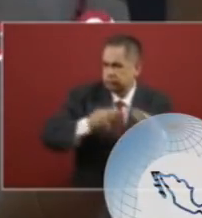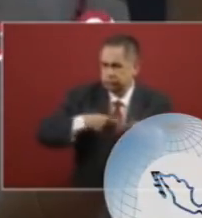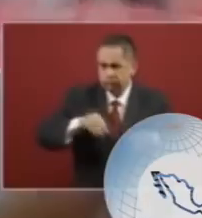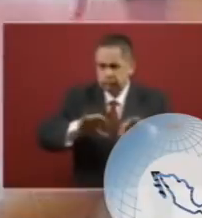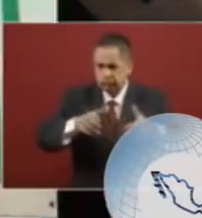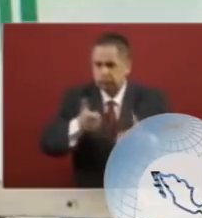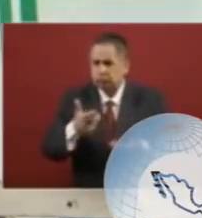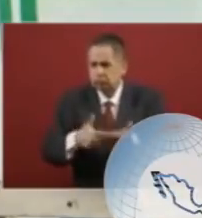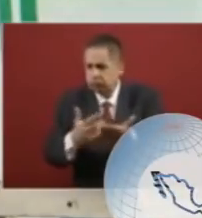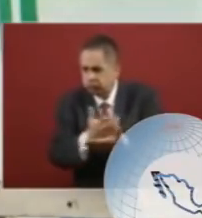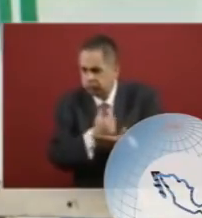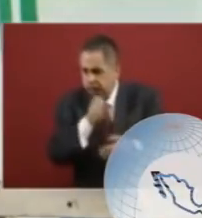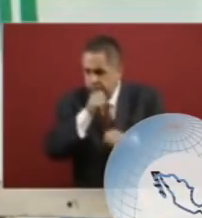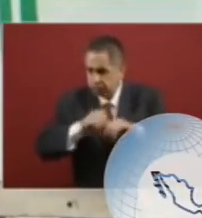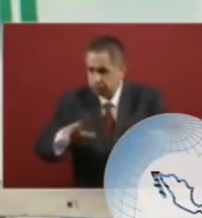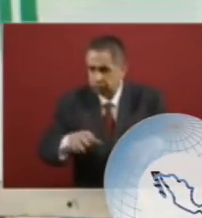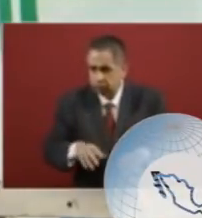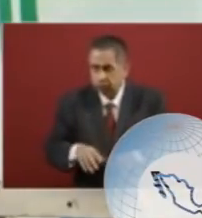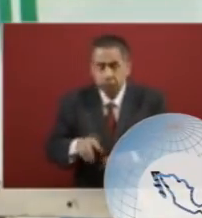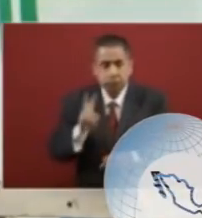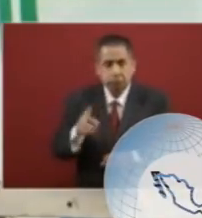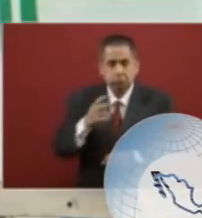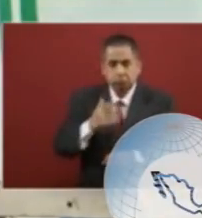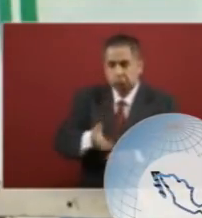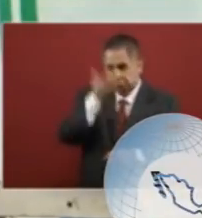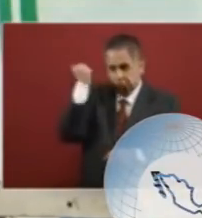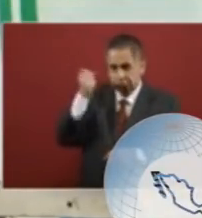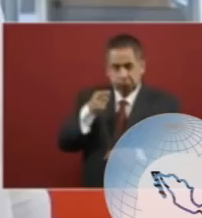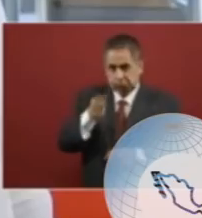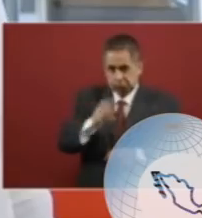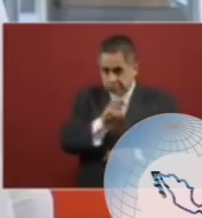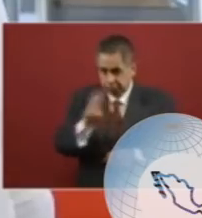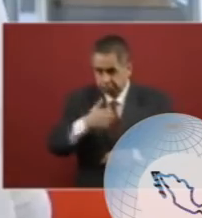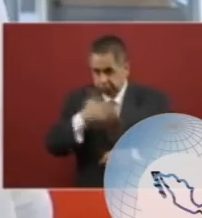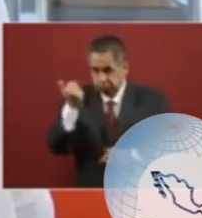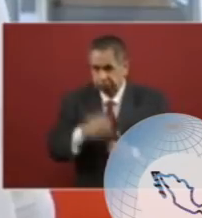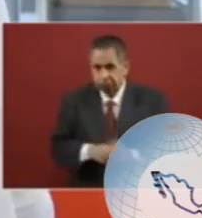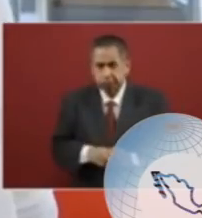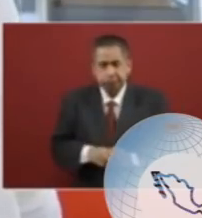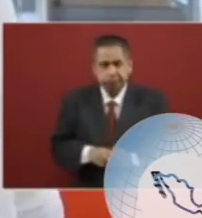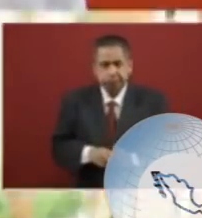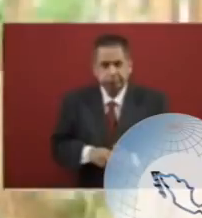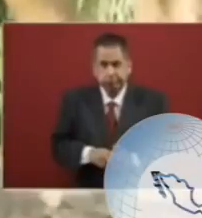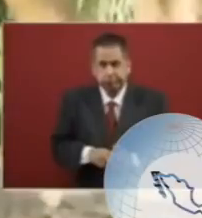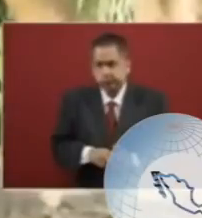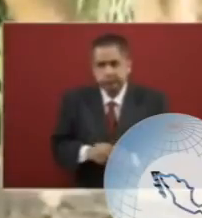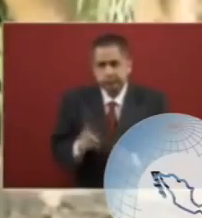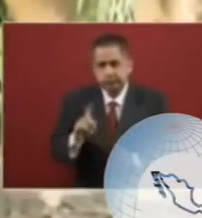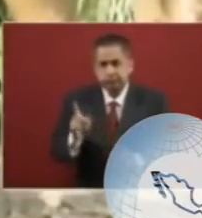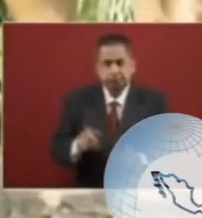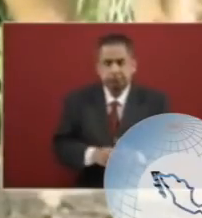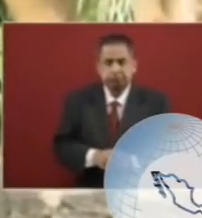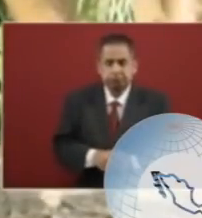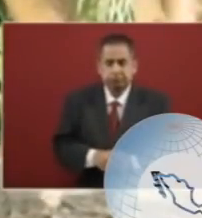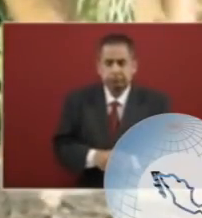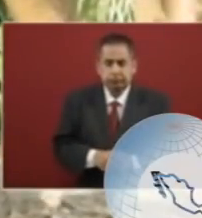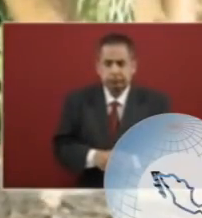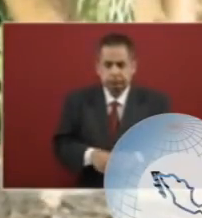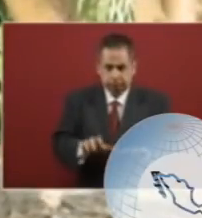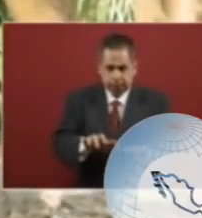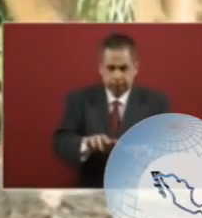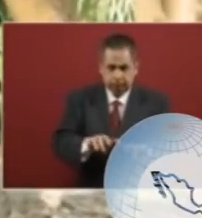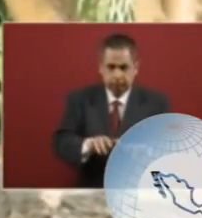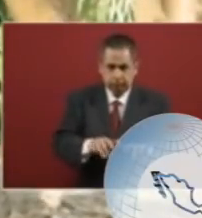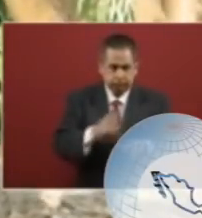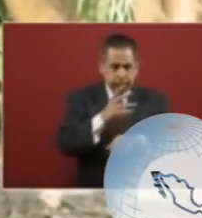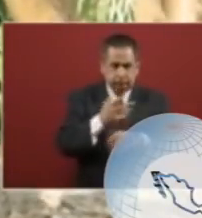públicas? No, no sabía que existía ese portal o algo así. No. Portal Nómina